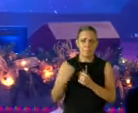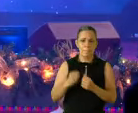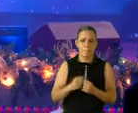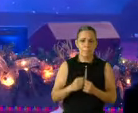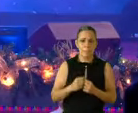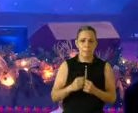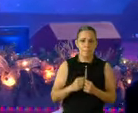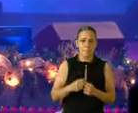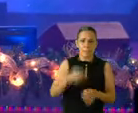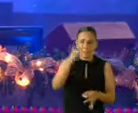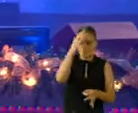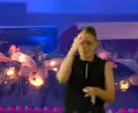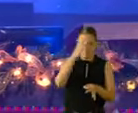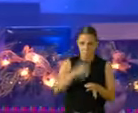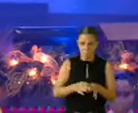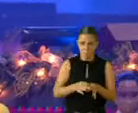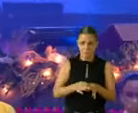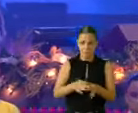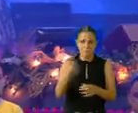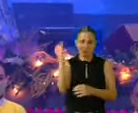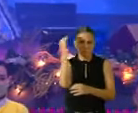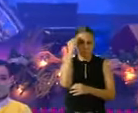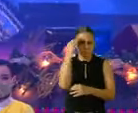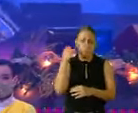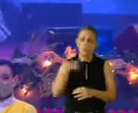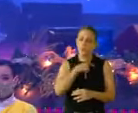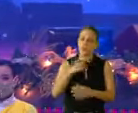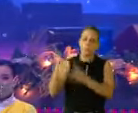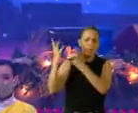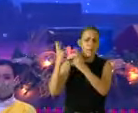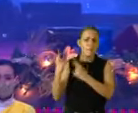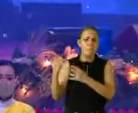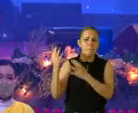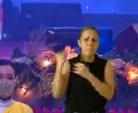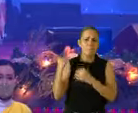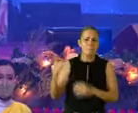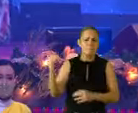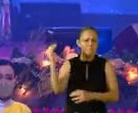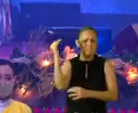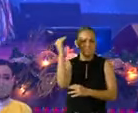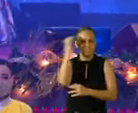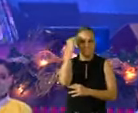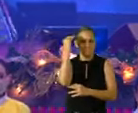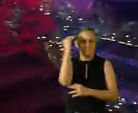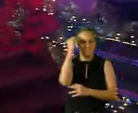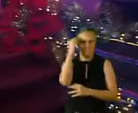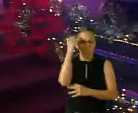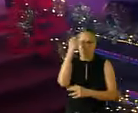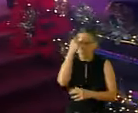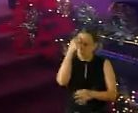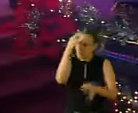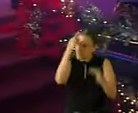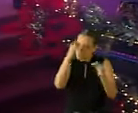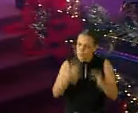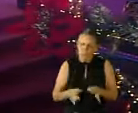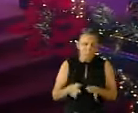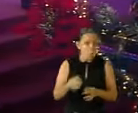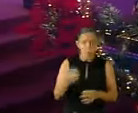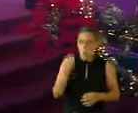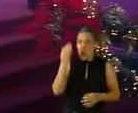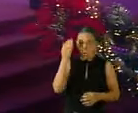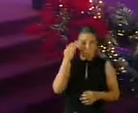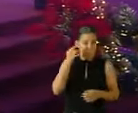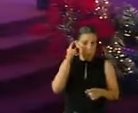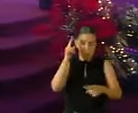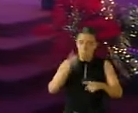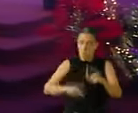fe es la garantía de lo que se espera y la certeza de lo que no se ve. Verso 2. Ahí está.